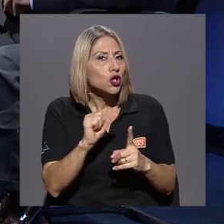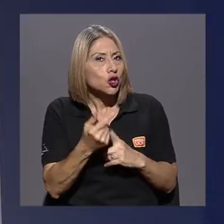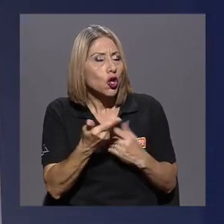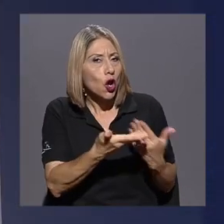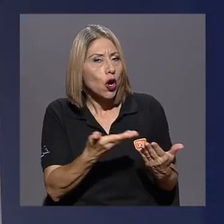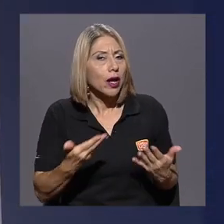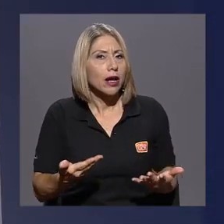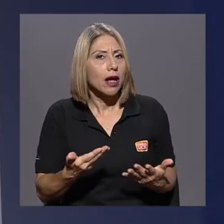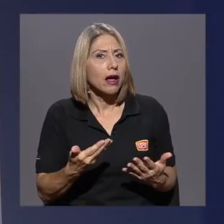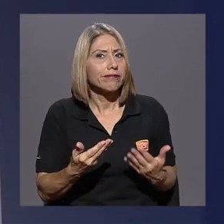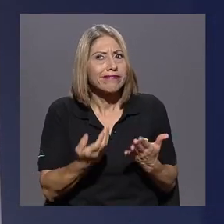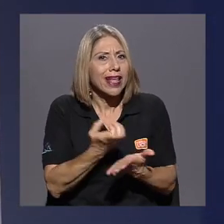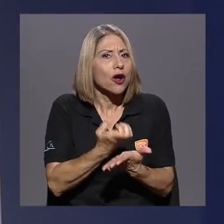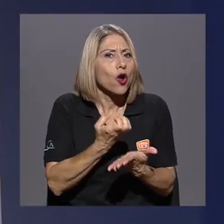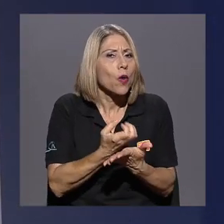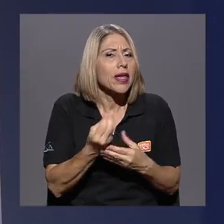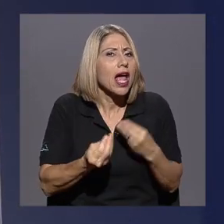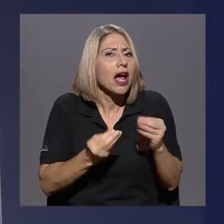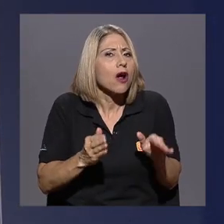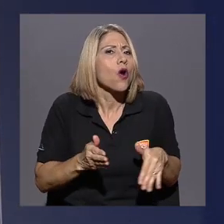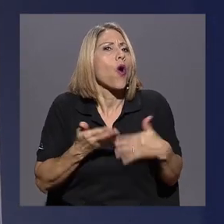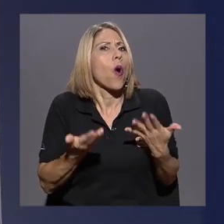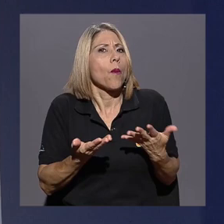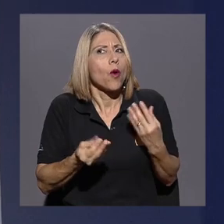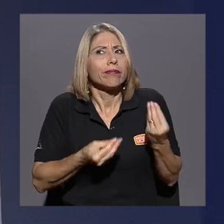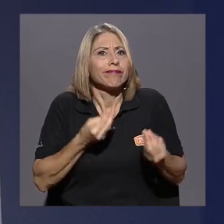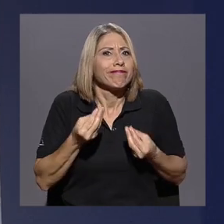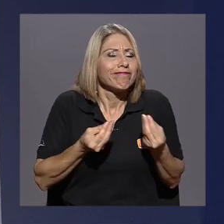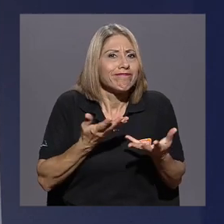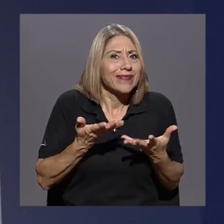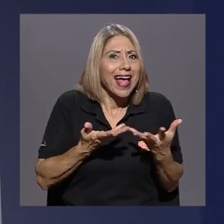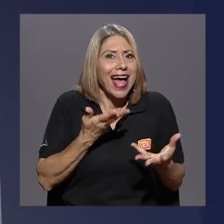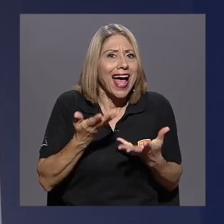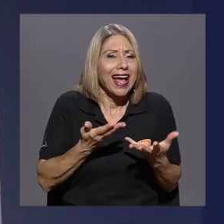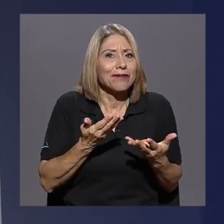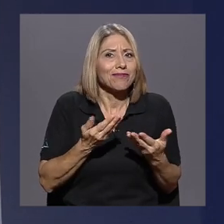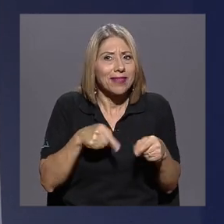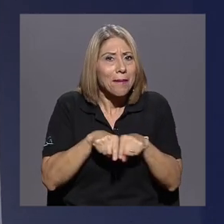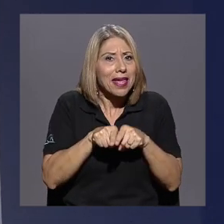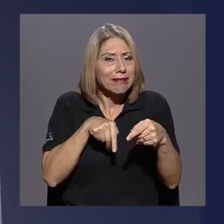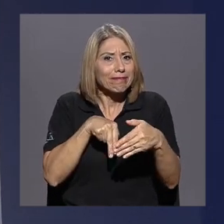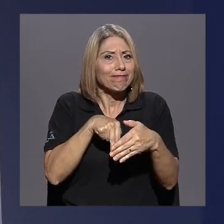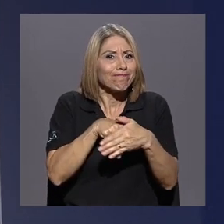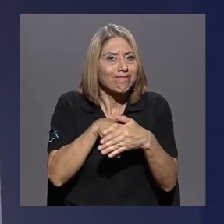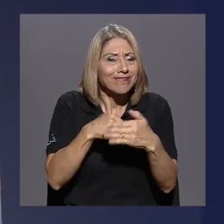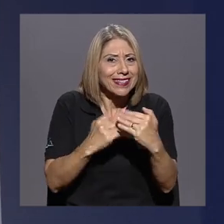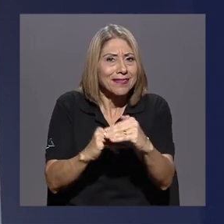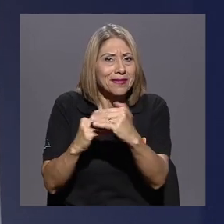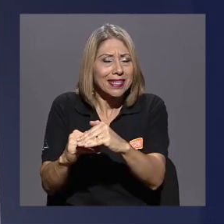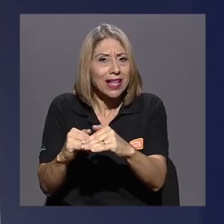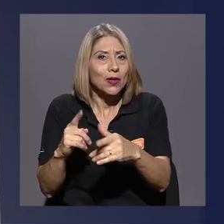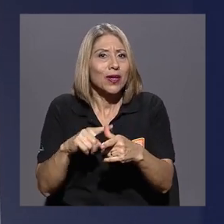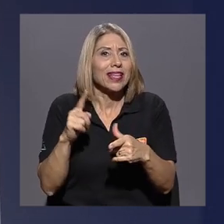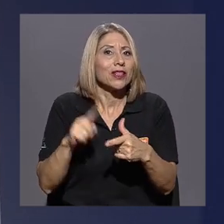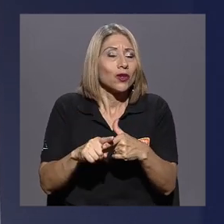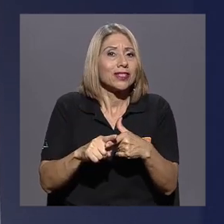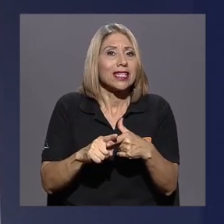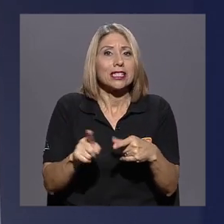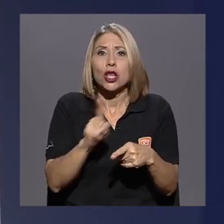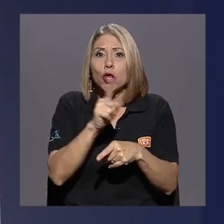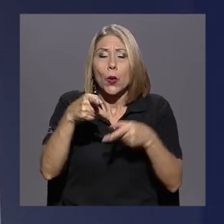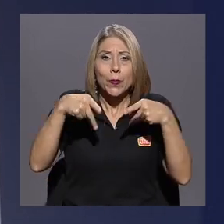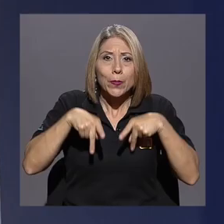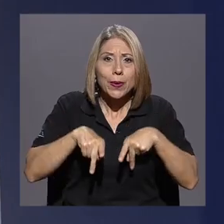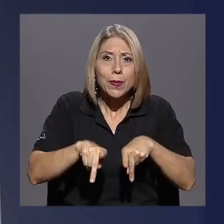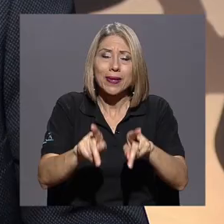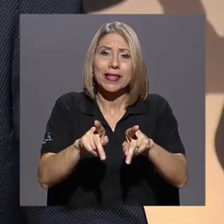sentido. Cómo la economía ha privado, y eso nos ha dejado del otro lado los derechos también que van en torno inclusive a las reivindicaciones de los